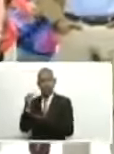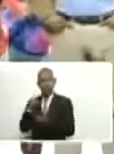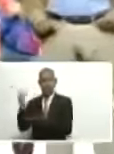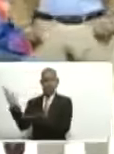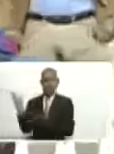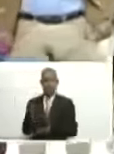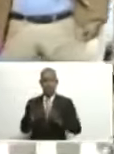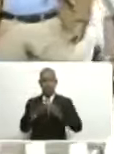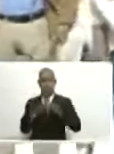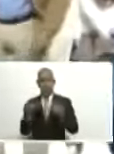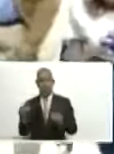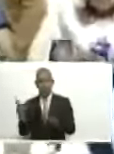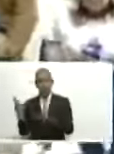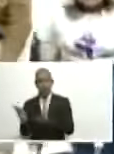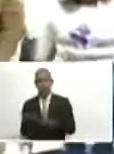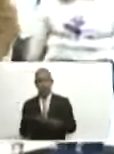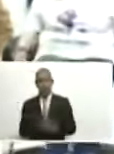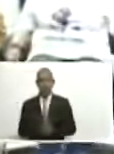todos.